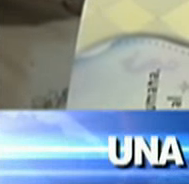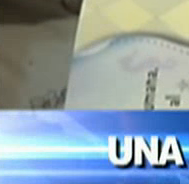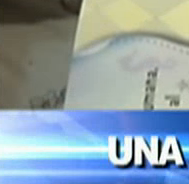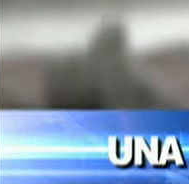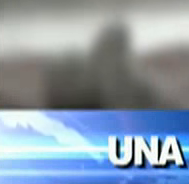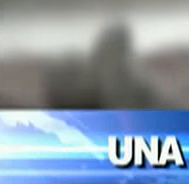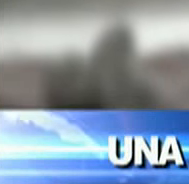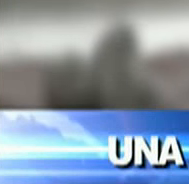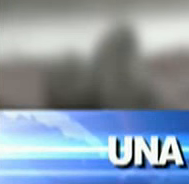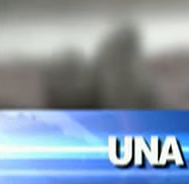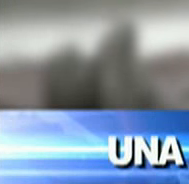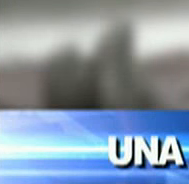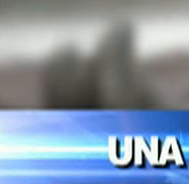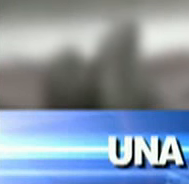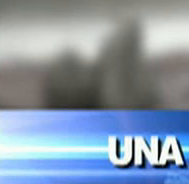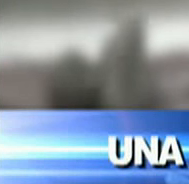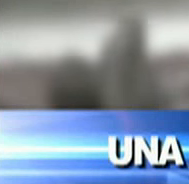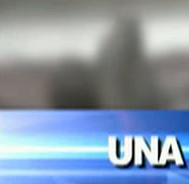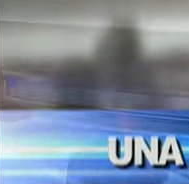menor.